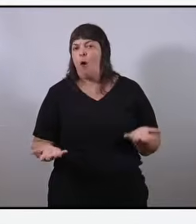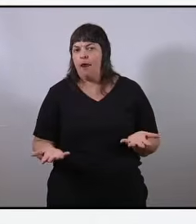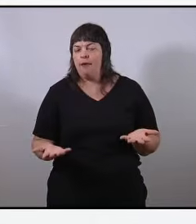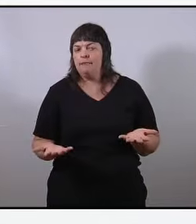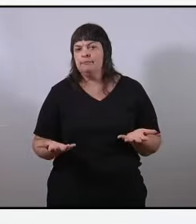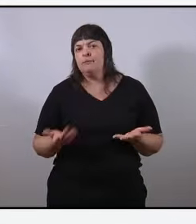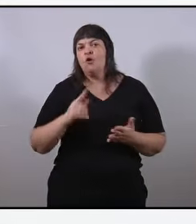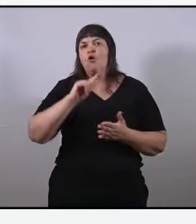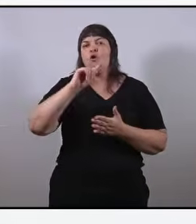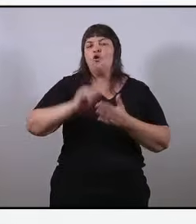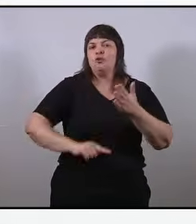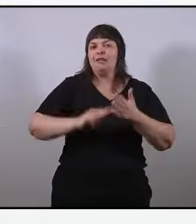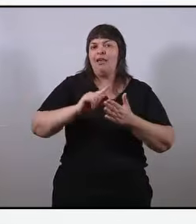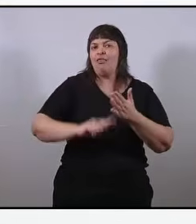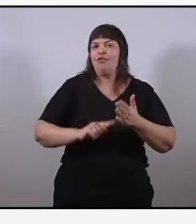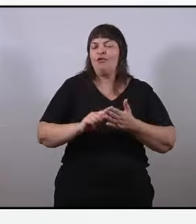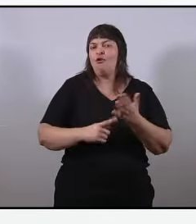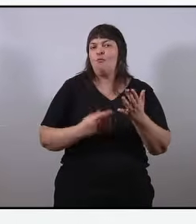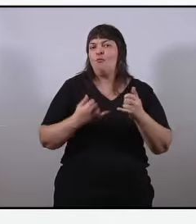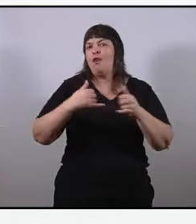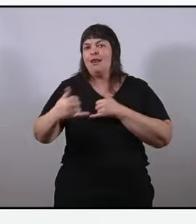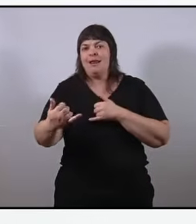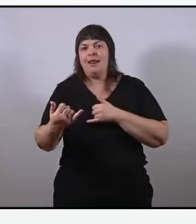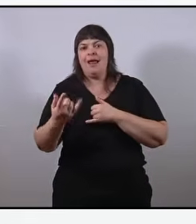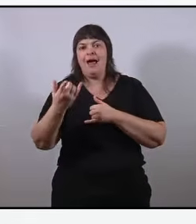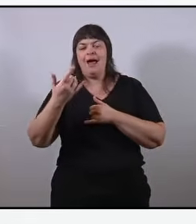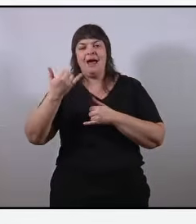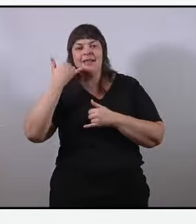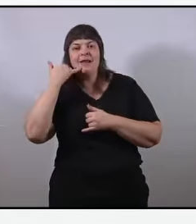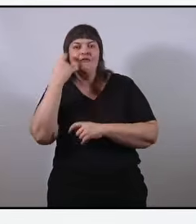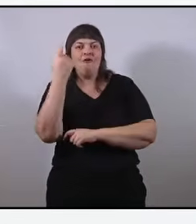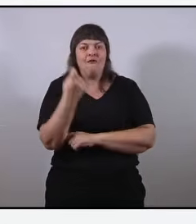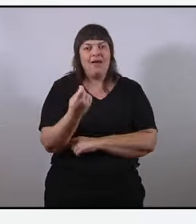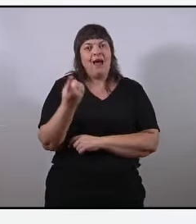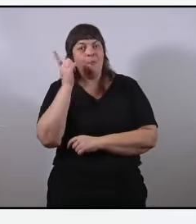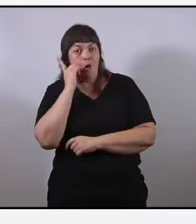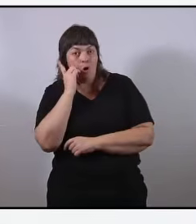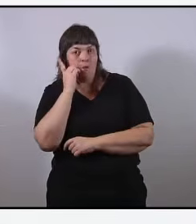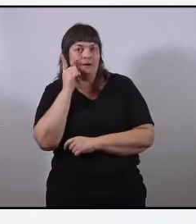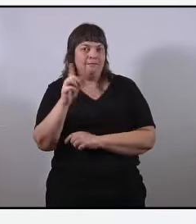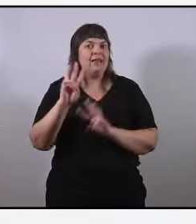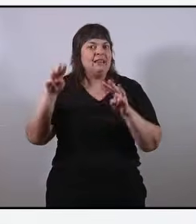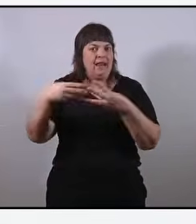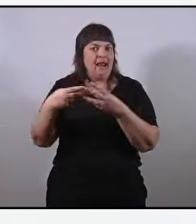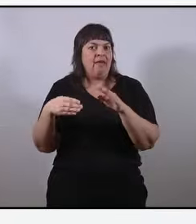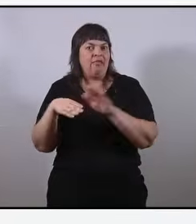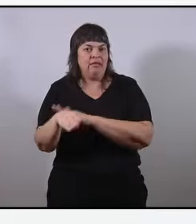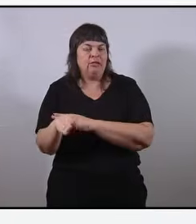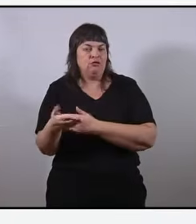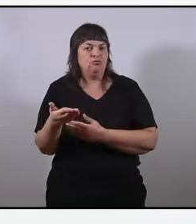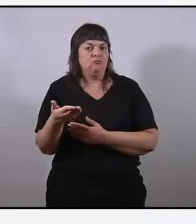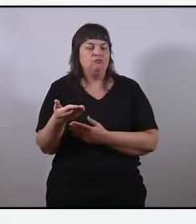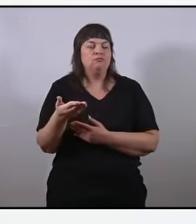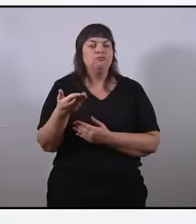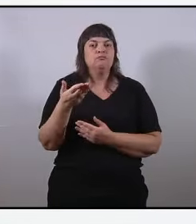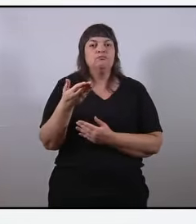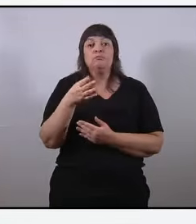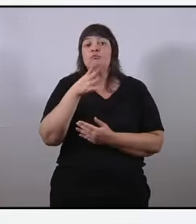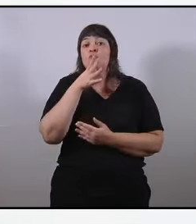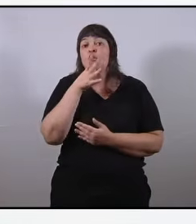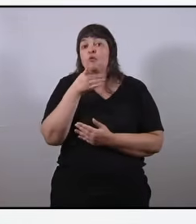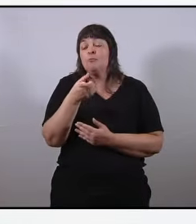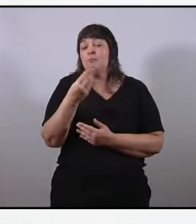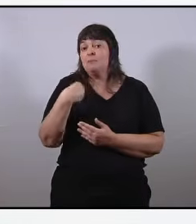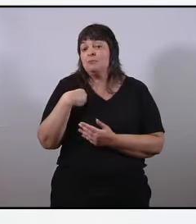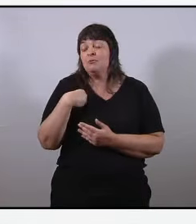la contratación de una línea de teléfono fija y móvil que tenga acceso a Internet, una medida con la que lo